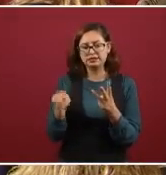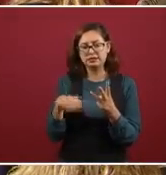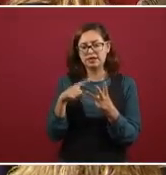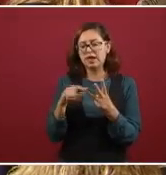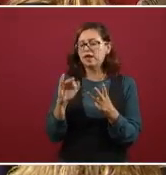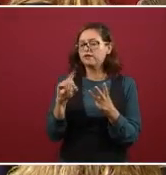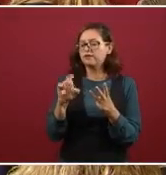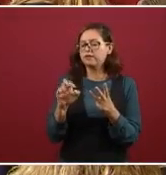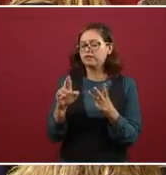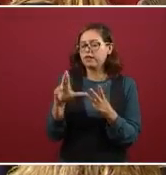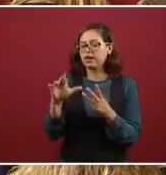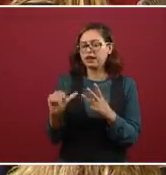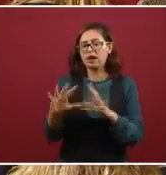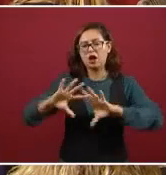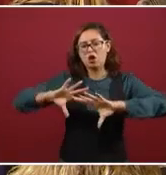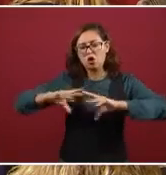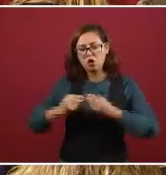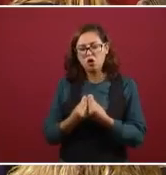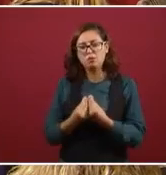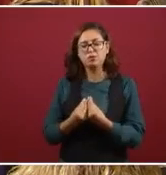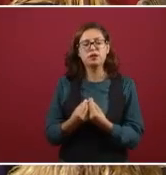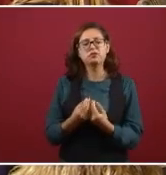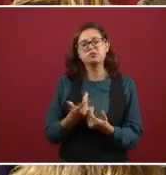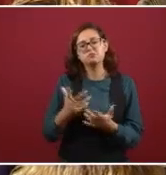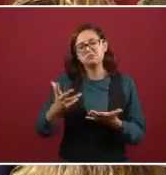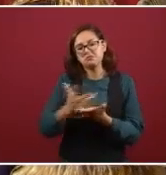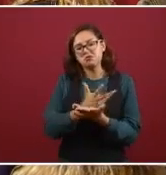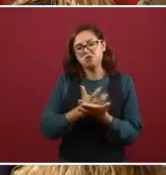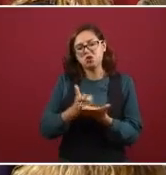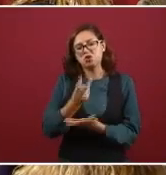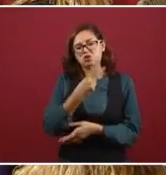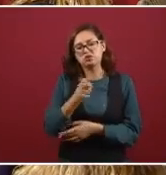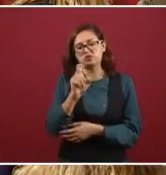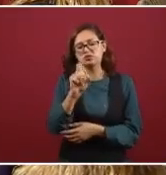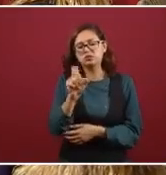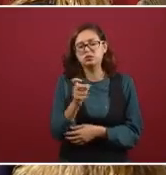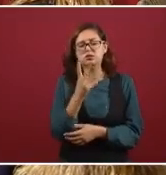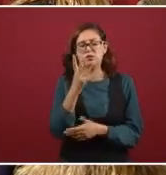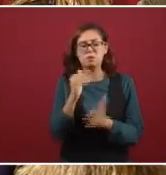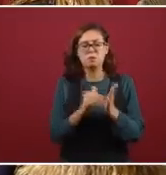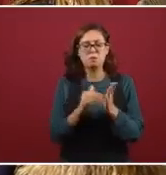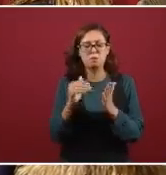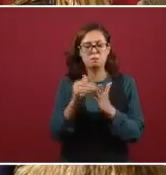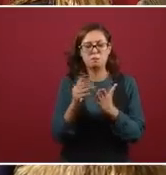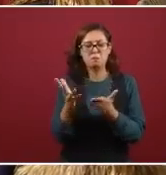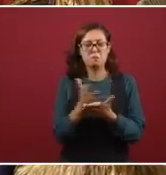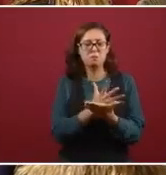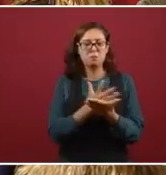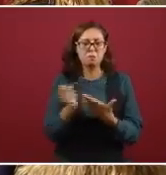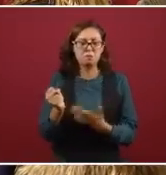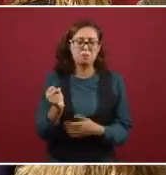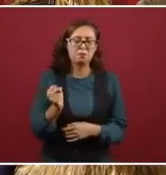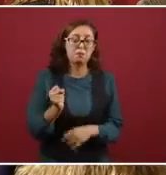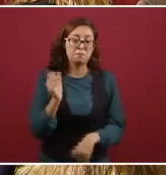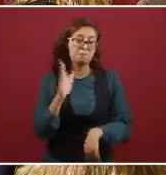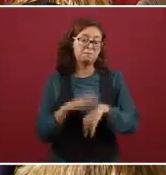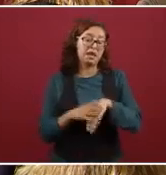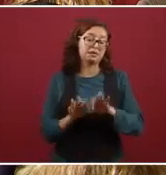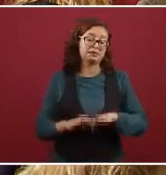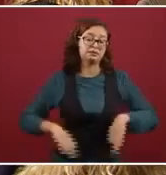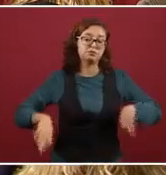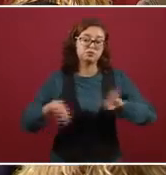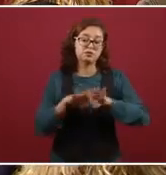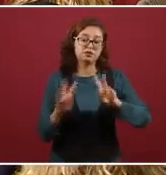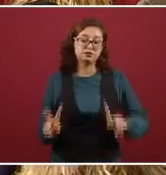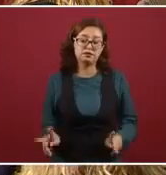Fiderca. En total son 234 millones el precio inicial, pero insistimos, lo que es de suma trascendencia, y ahorita